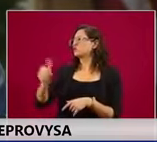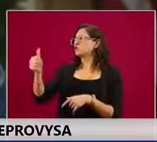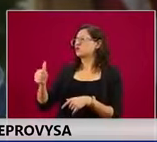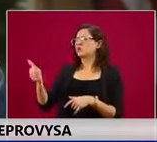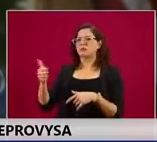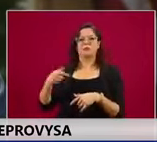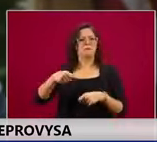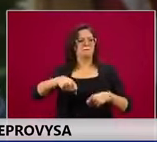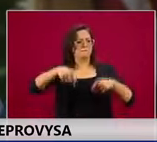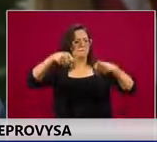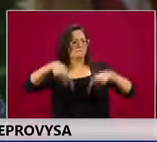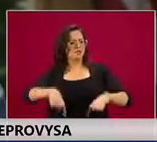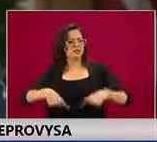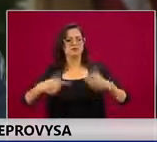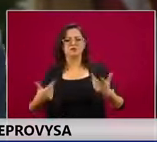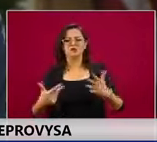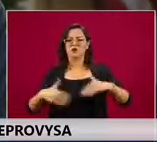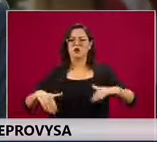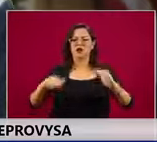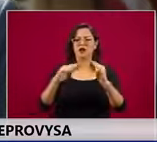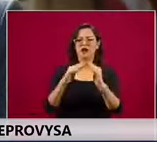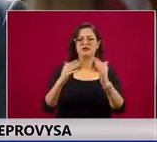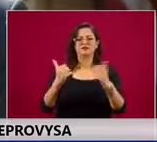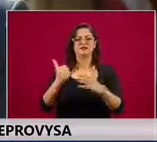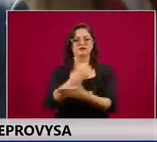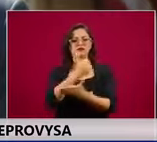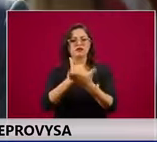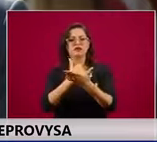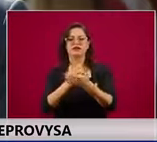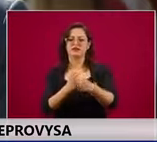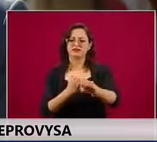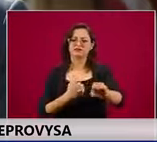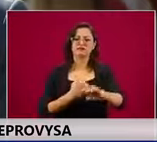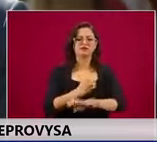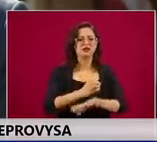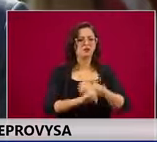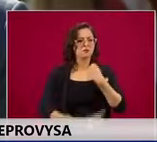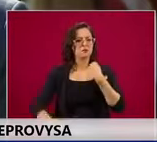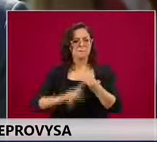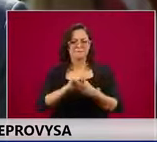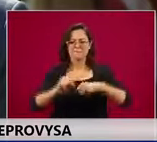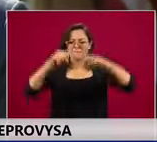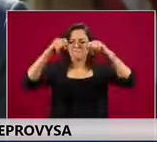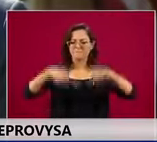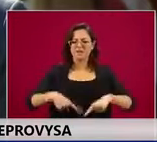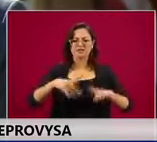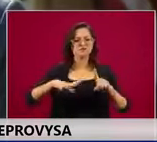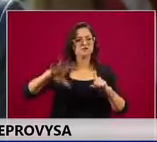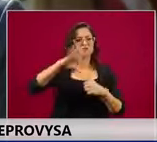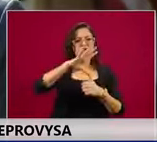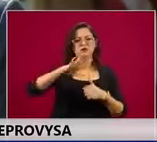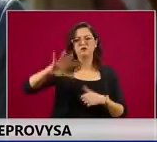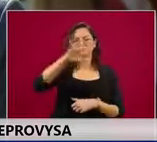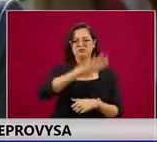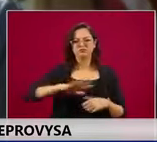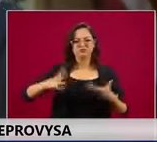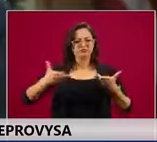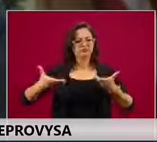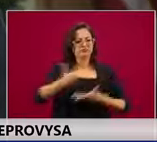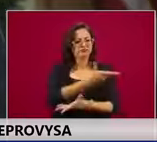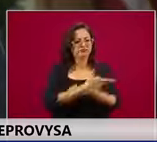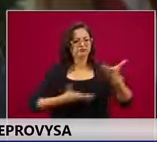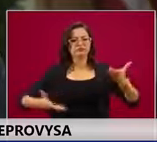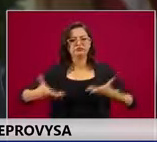del pasado, usted lo quiero mucho. Sí. Su merced. No, no. Mira, por ejemplo,